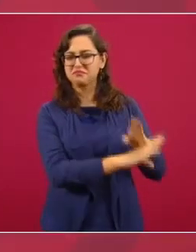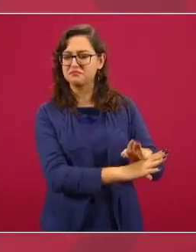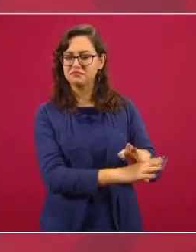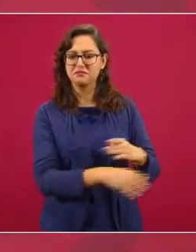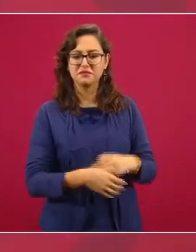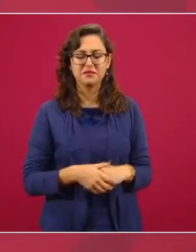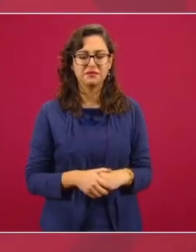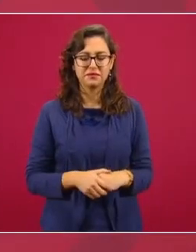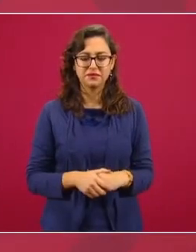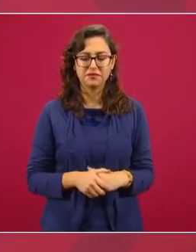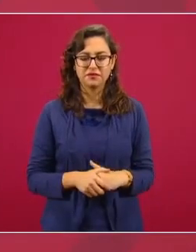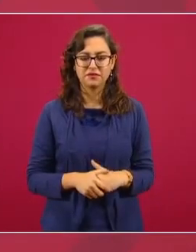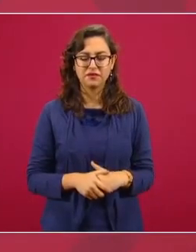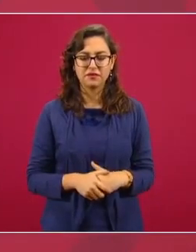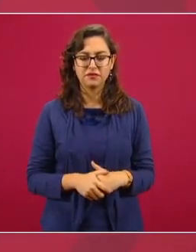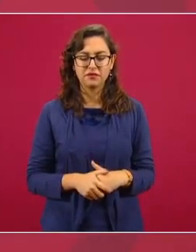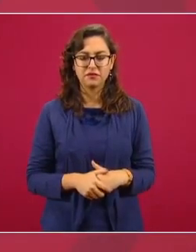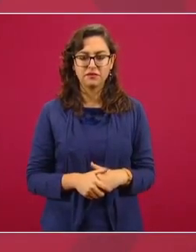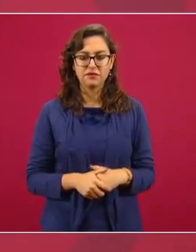que